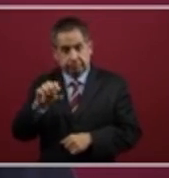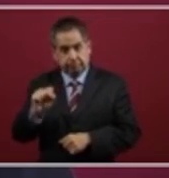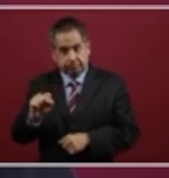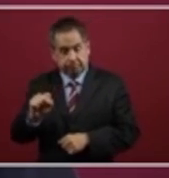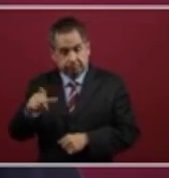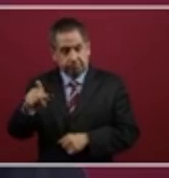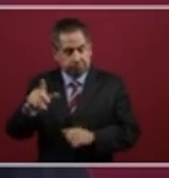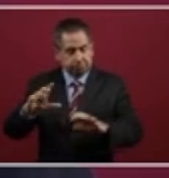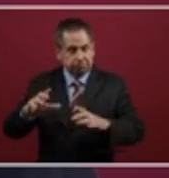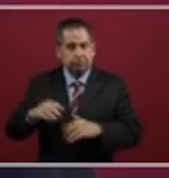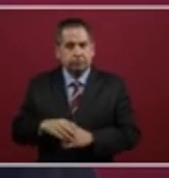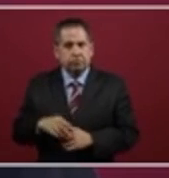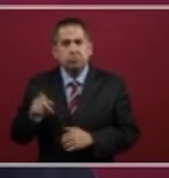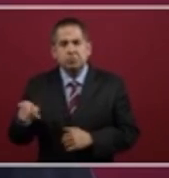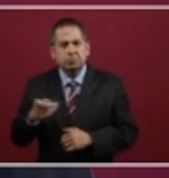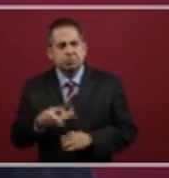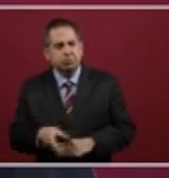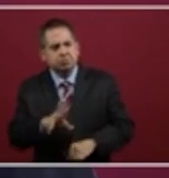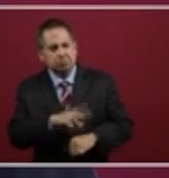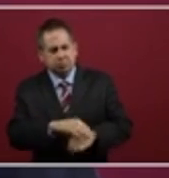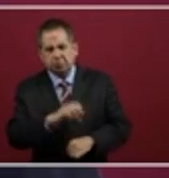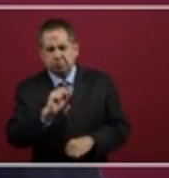permitió